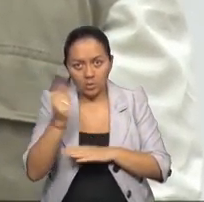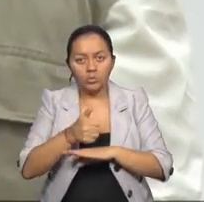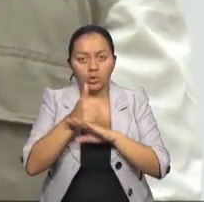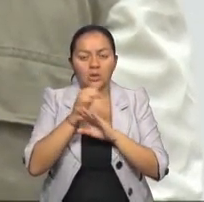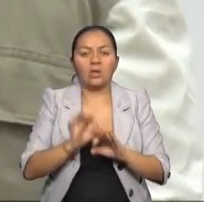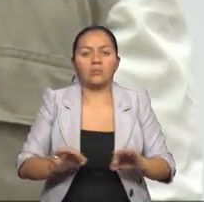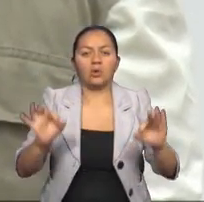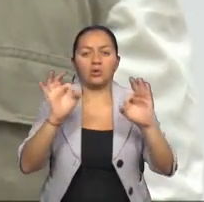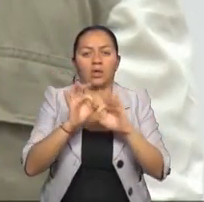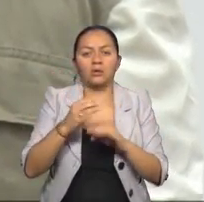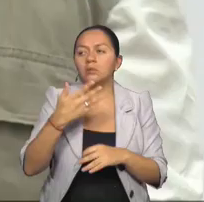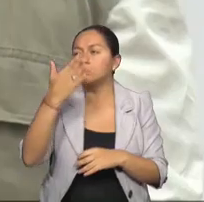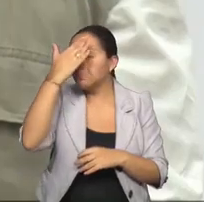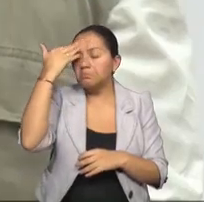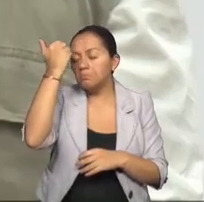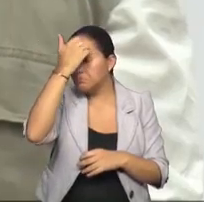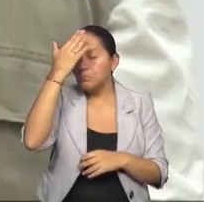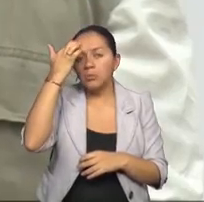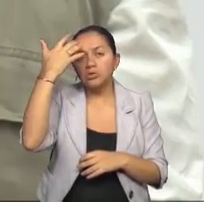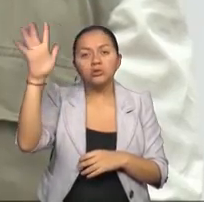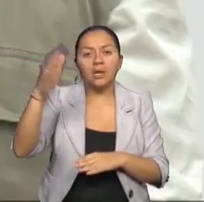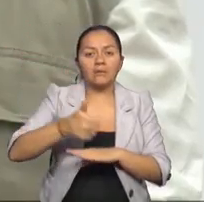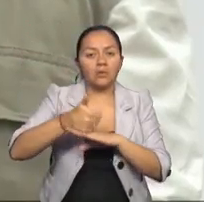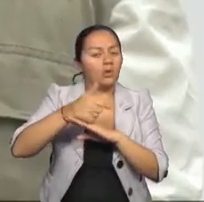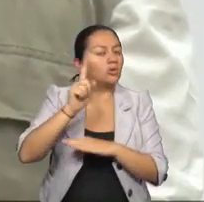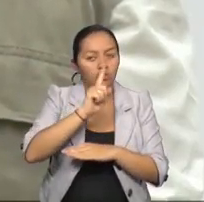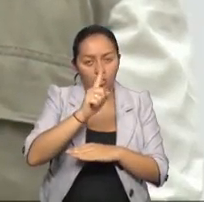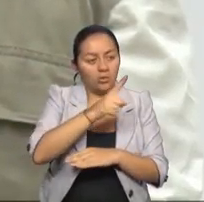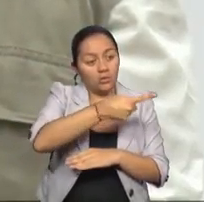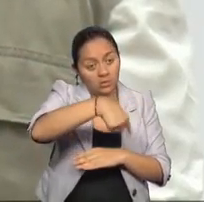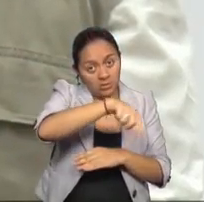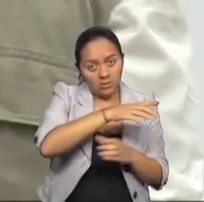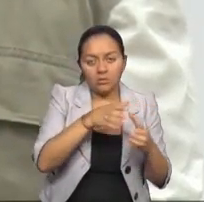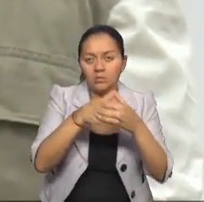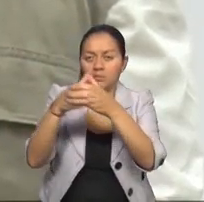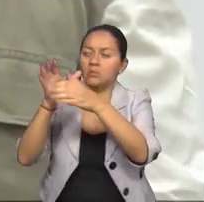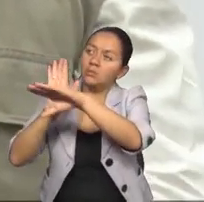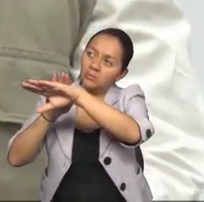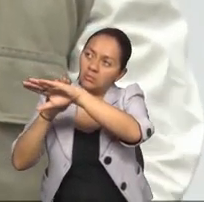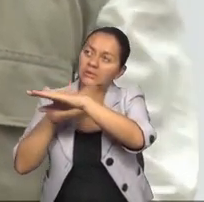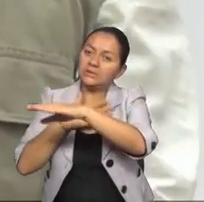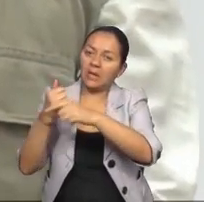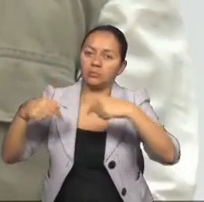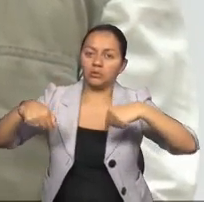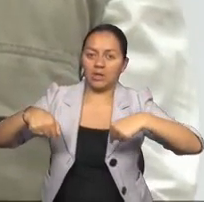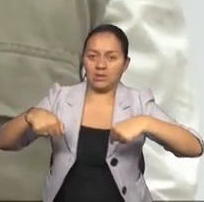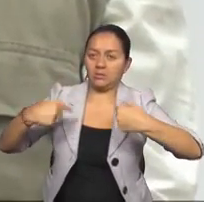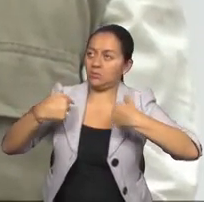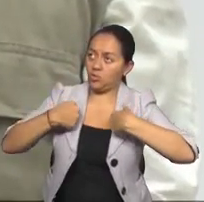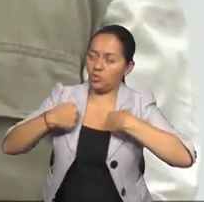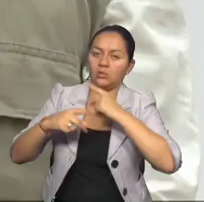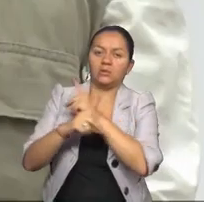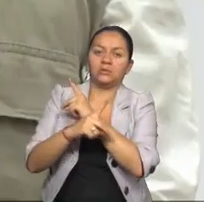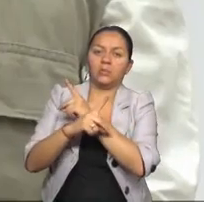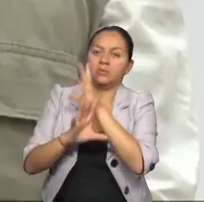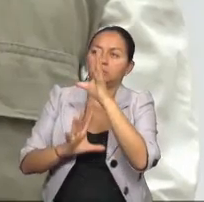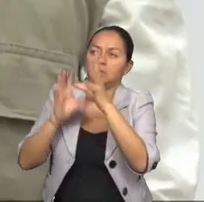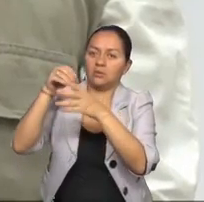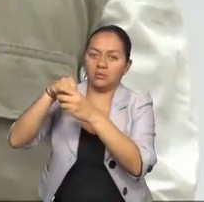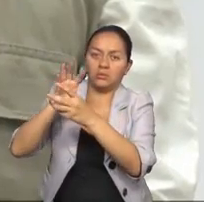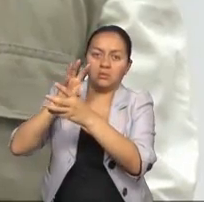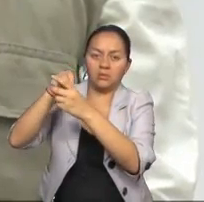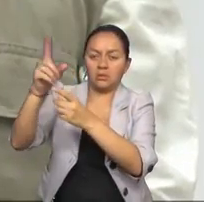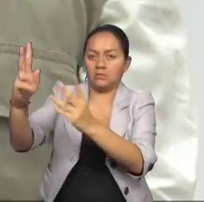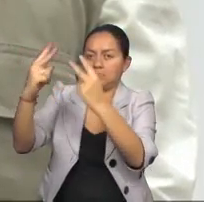en torno a la garantía de los derechos de la población con discapacidad pero es un trabajo que hacemos no solamente con el municipio o lo que ustedes